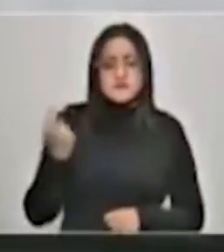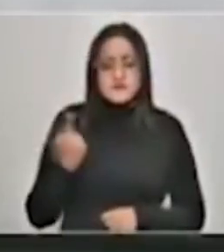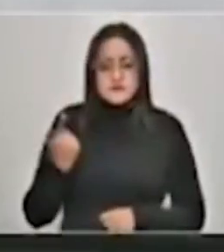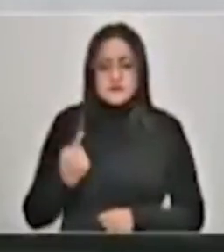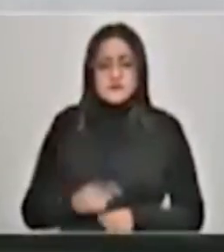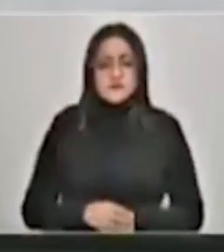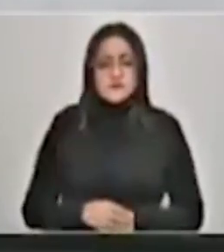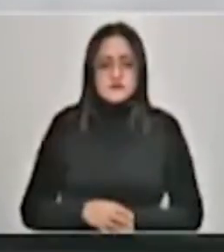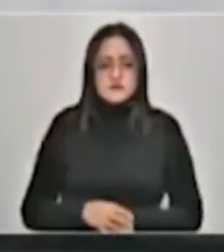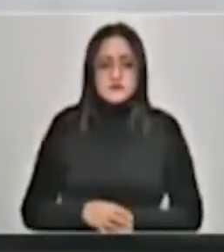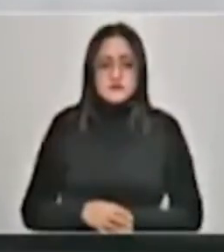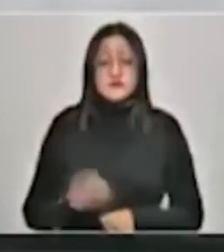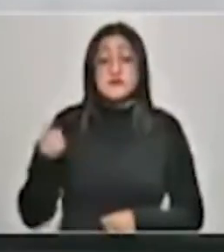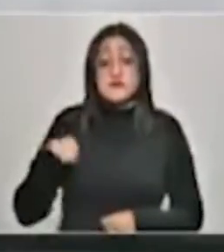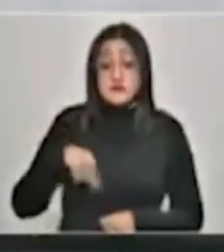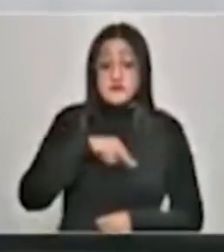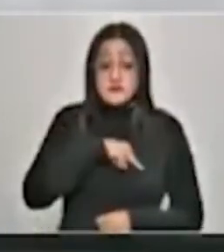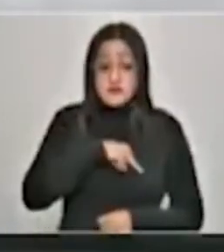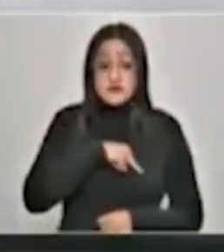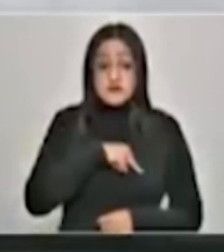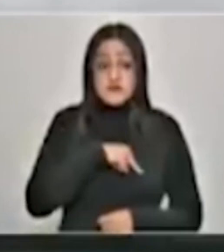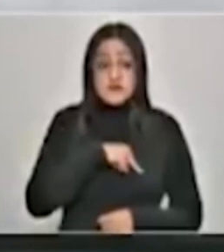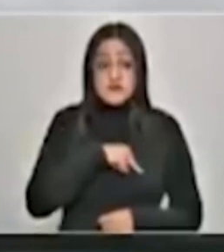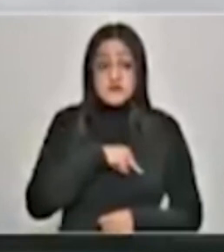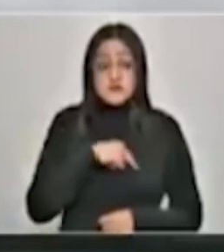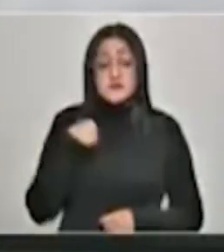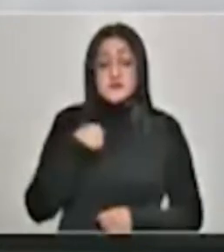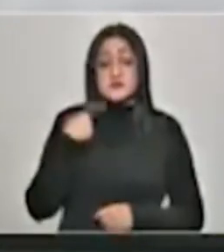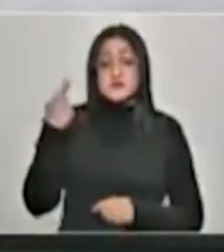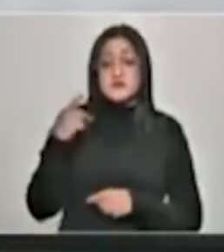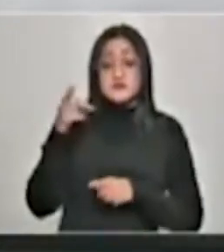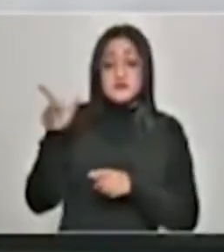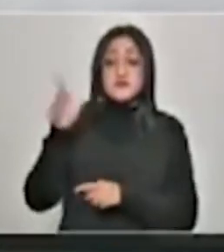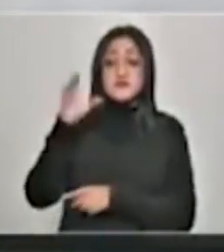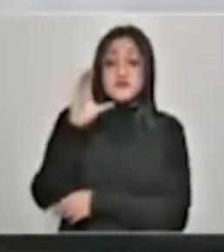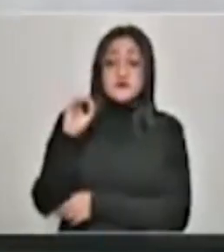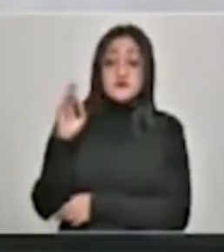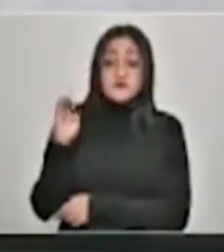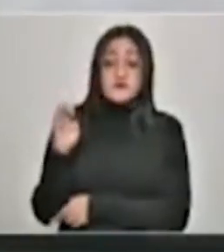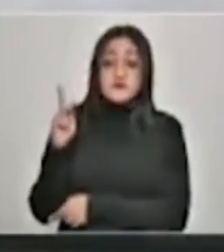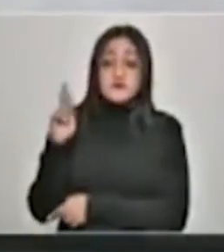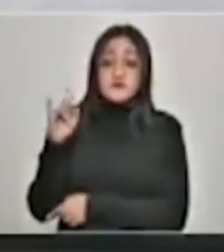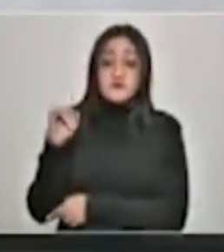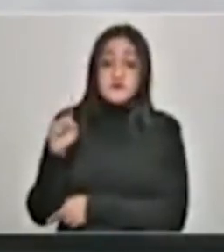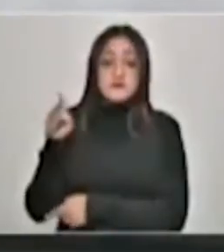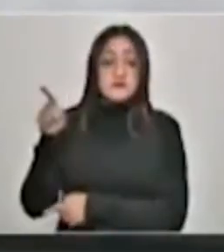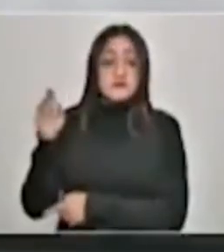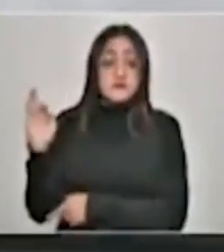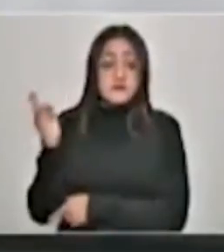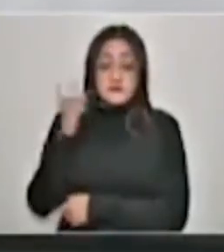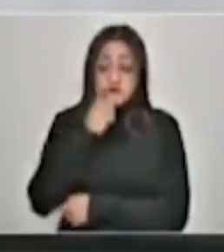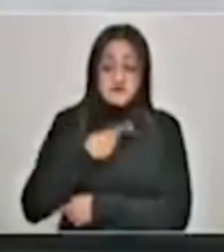Comentarte que nosotros nos regimos de acuerdo a lo que la COFEPRIS federal lo